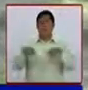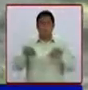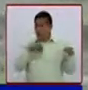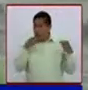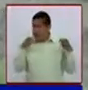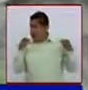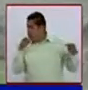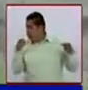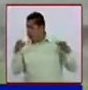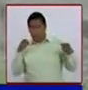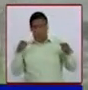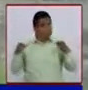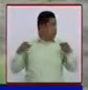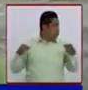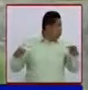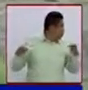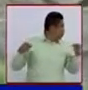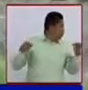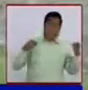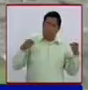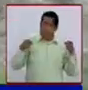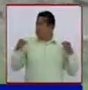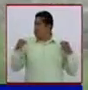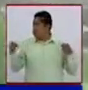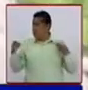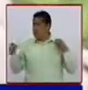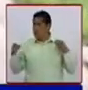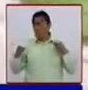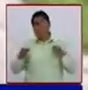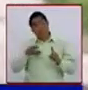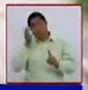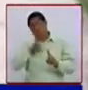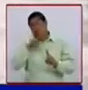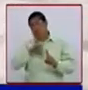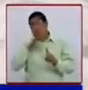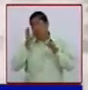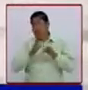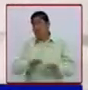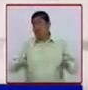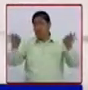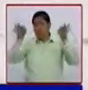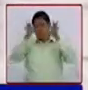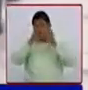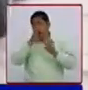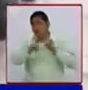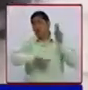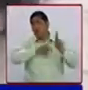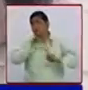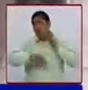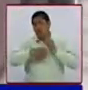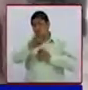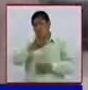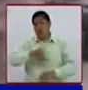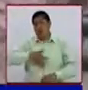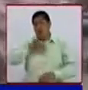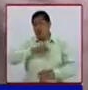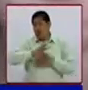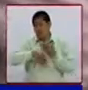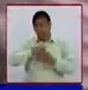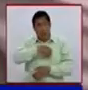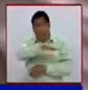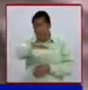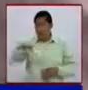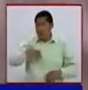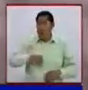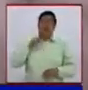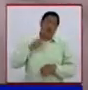Están realizando el patrullaje correspondiente en todo este sector, los hemos ido viendo y bueno, es importante que la población sienta que ustedes están en todo